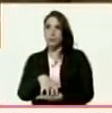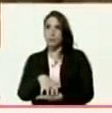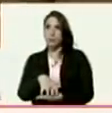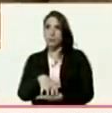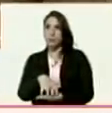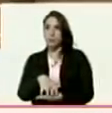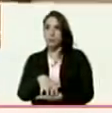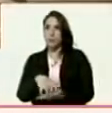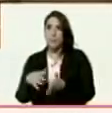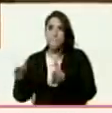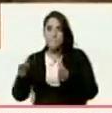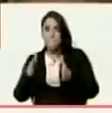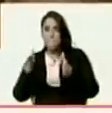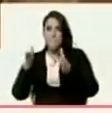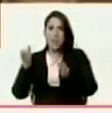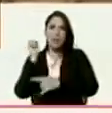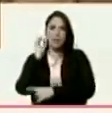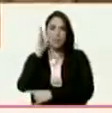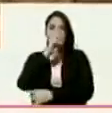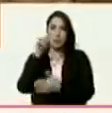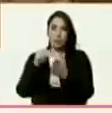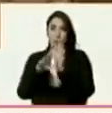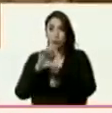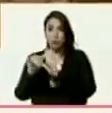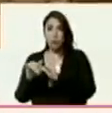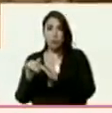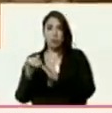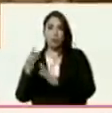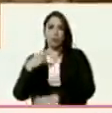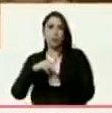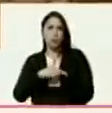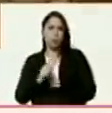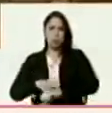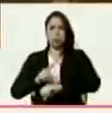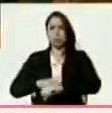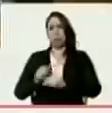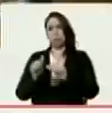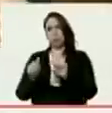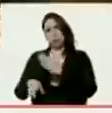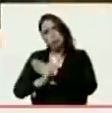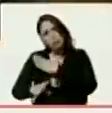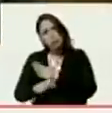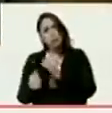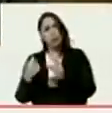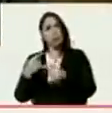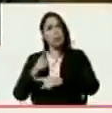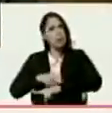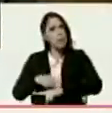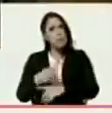por la vía de la Asamblea Nacional Constituyente. De todas maneras, queda tiempo todavía. Esperamos que la locura